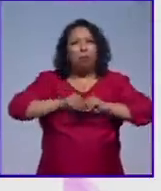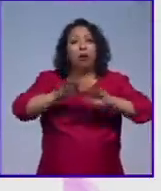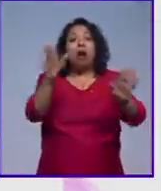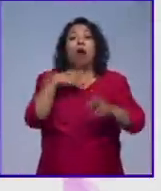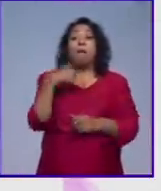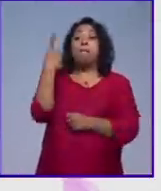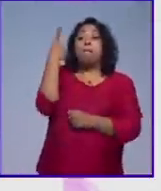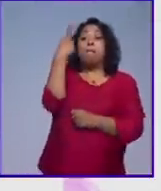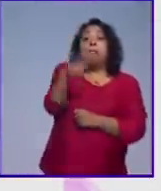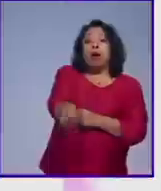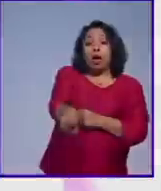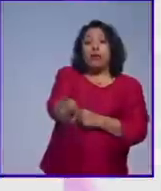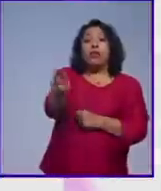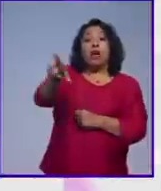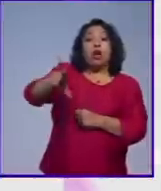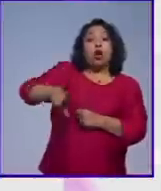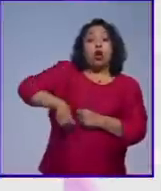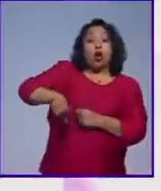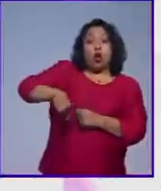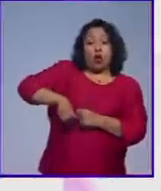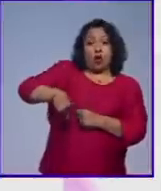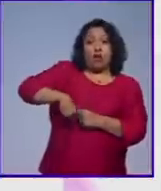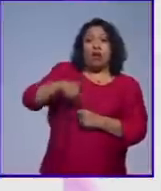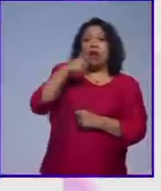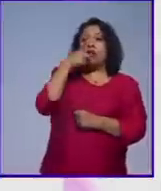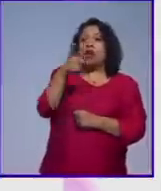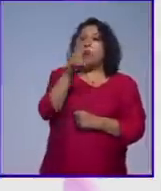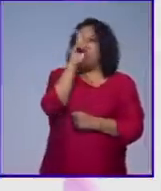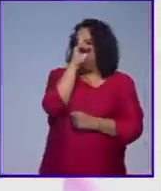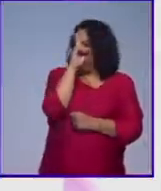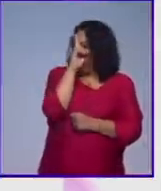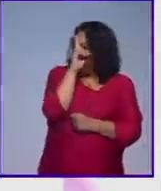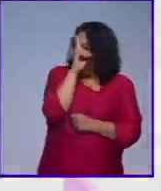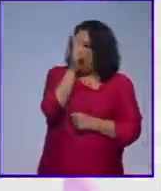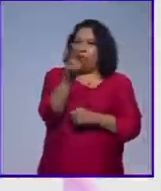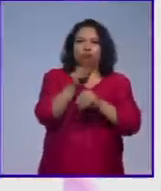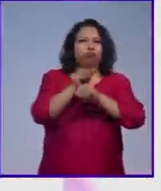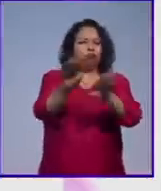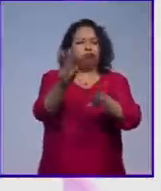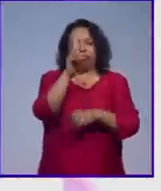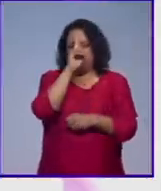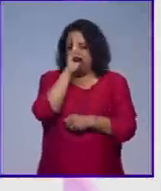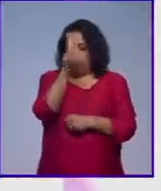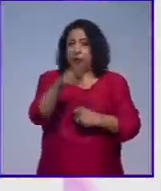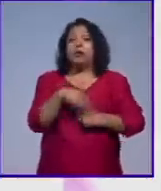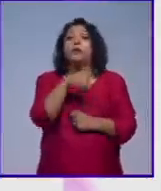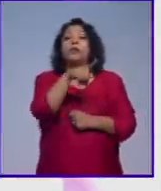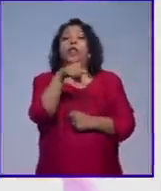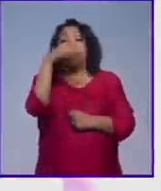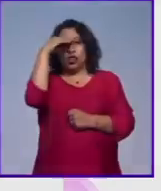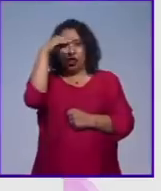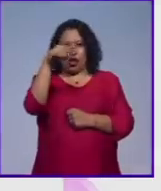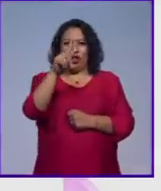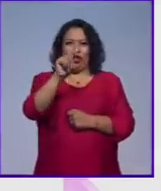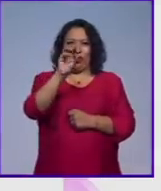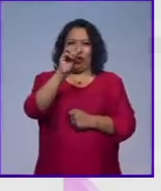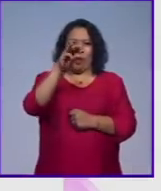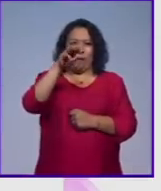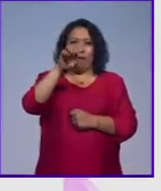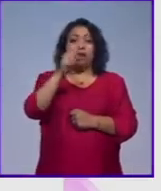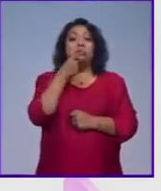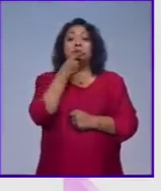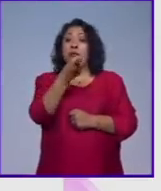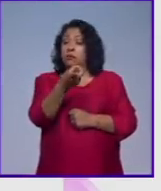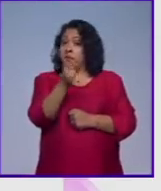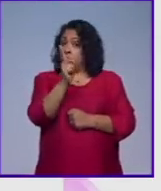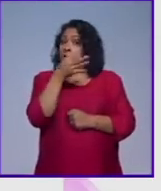orden gubernamental, había una gran censura. A don Tomás le llegó una